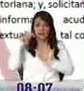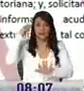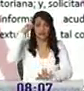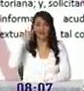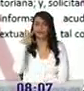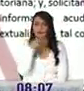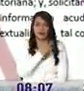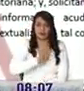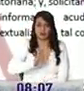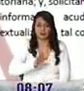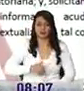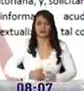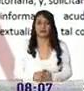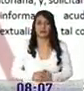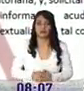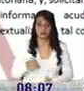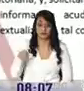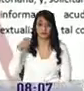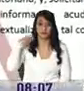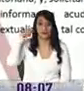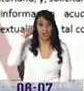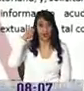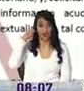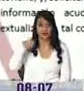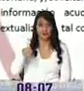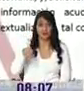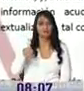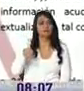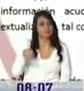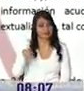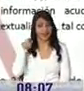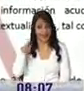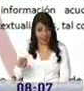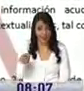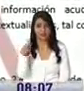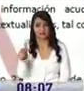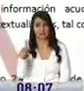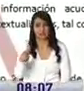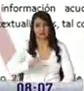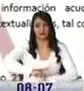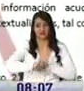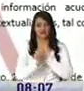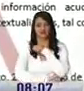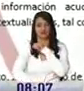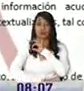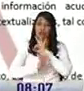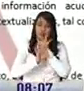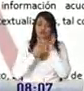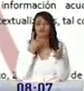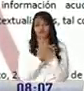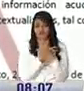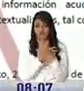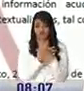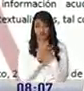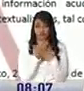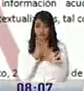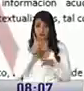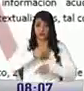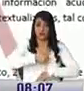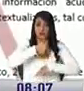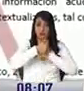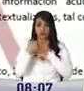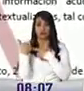video con el cual por el contrario se está cometiendo una infracción de carácter penal que está siendo investigada por las autoridades